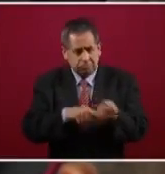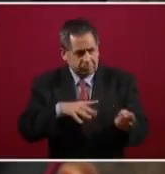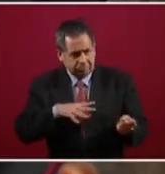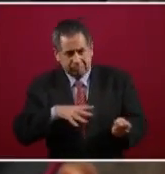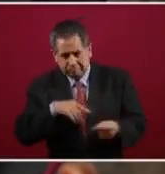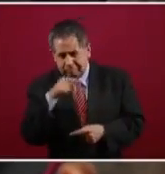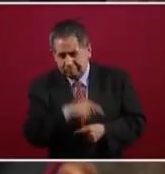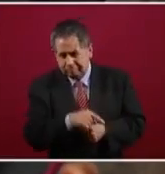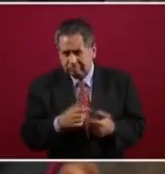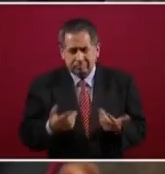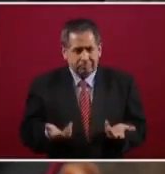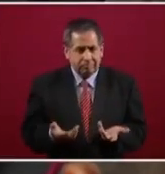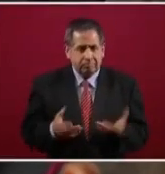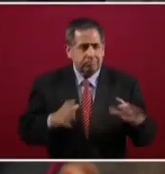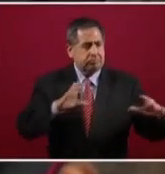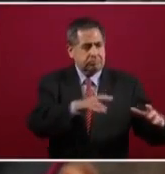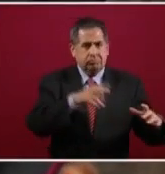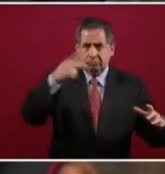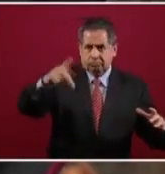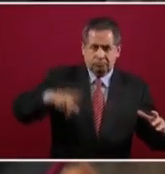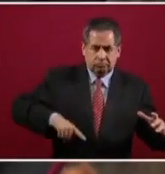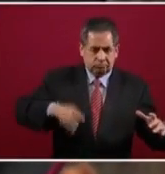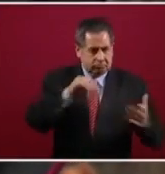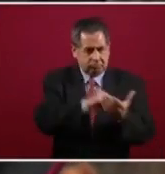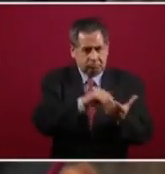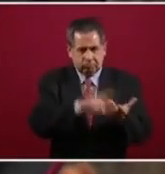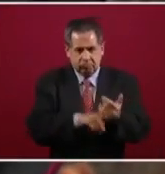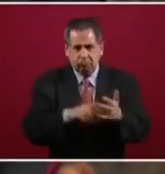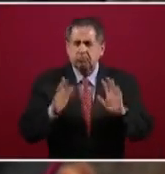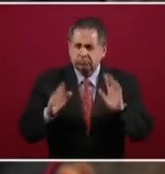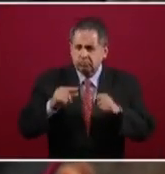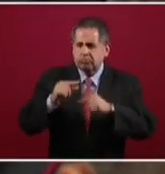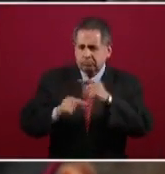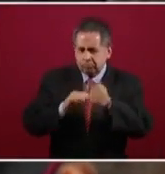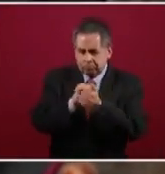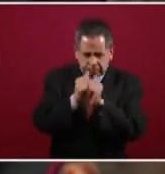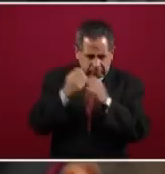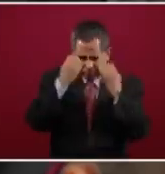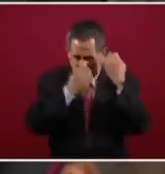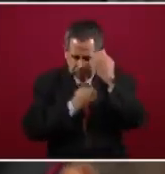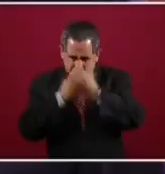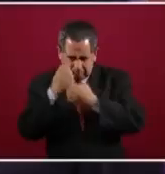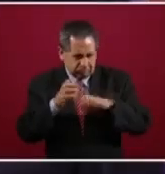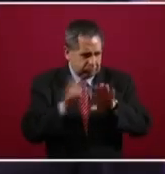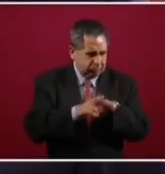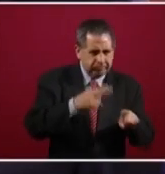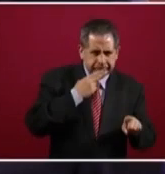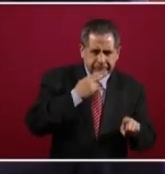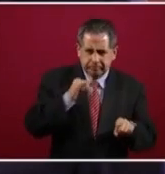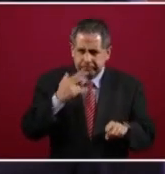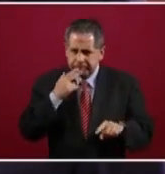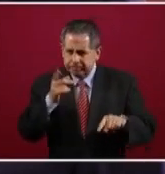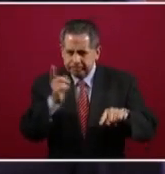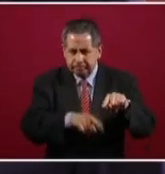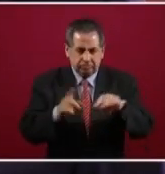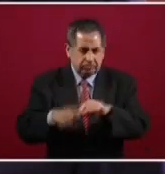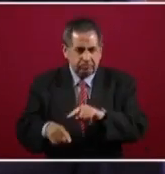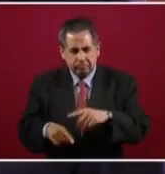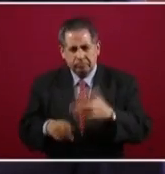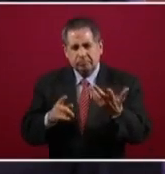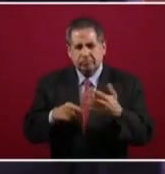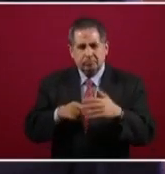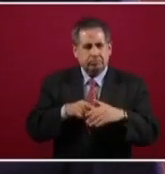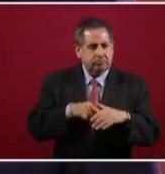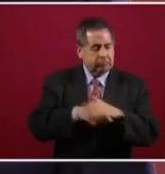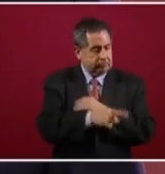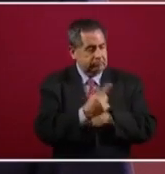Es parte de su gobierno. Entendemos que, bueno, ustedes están en esta revisión de ver qué sirve y qué no sirve, pero al menos se ha colado